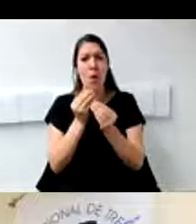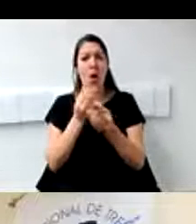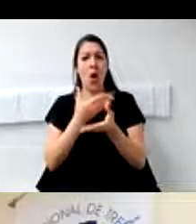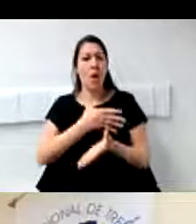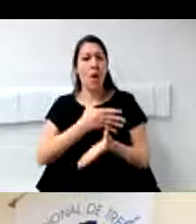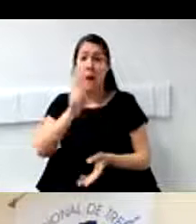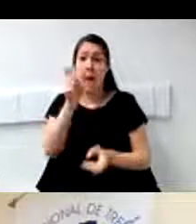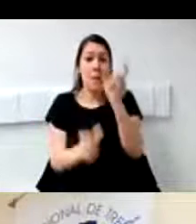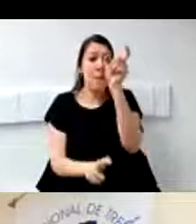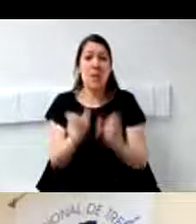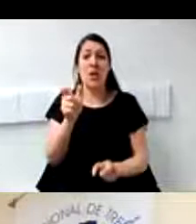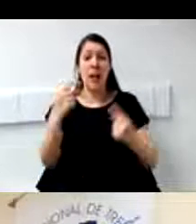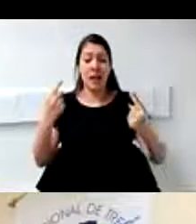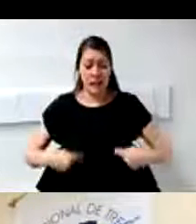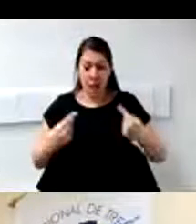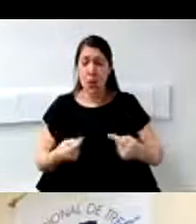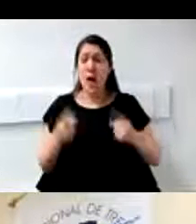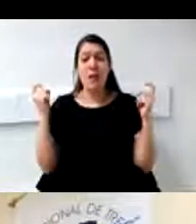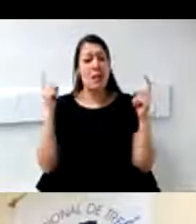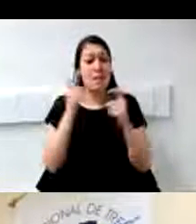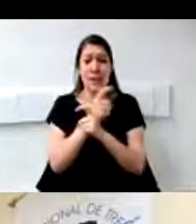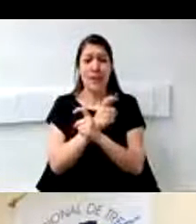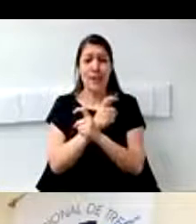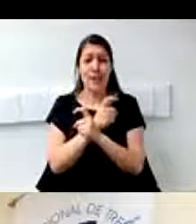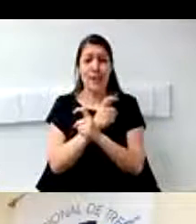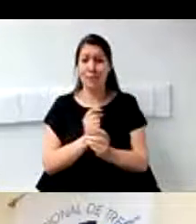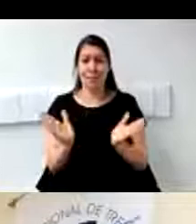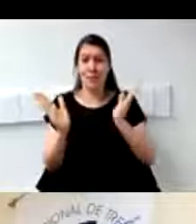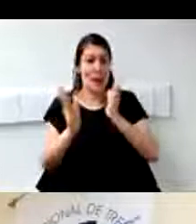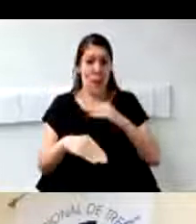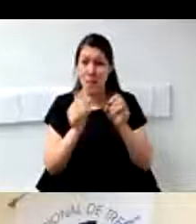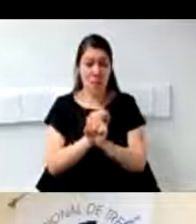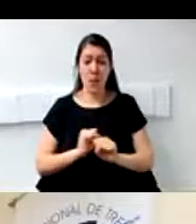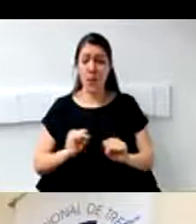que no se puede llevar un paciente en silla de ruedas.